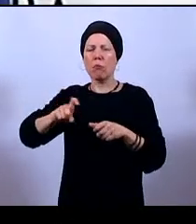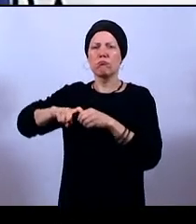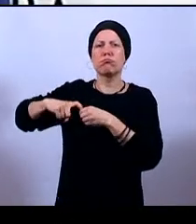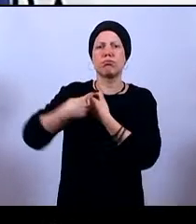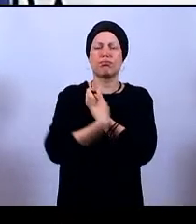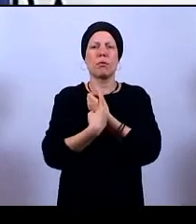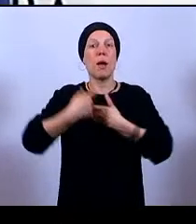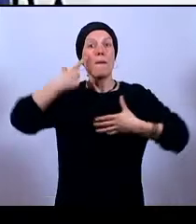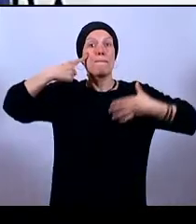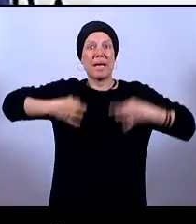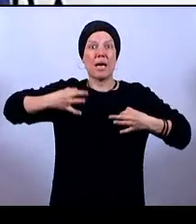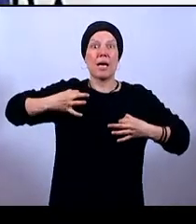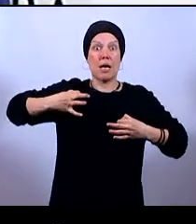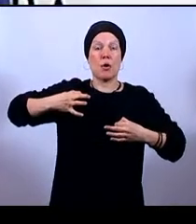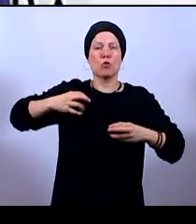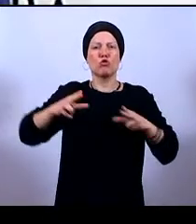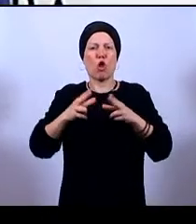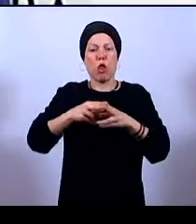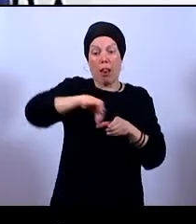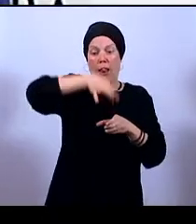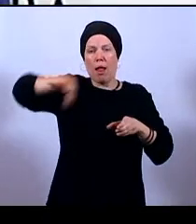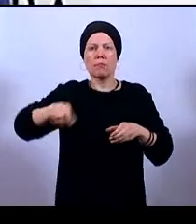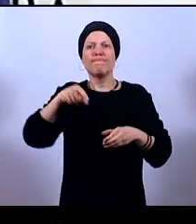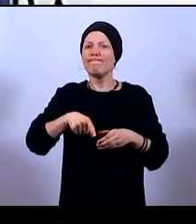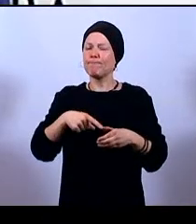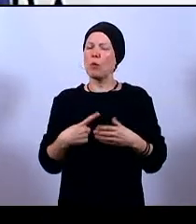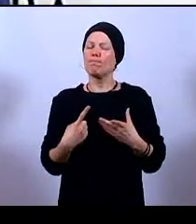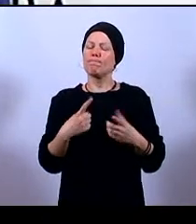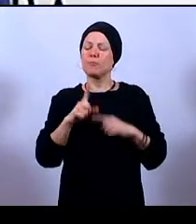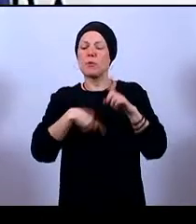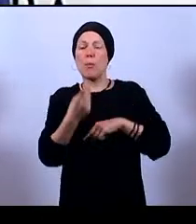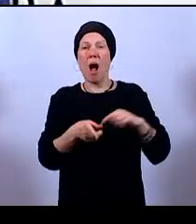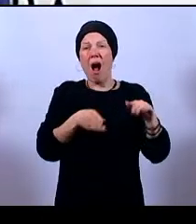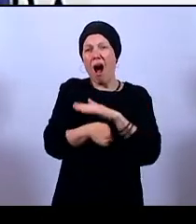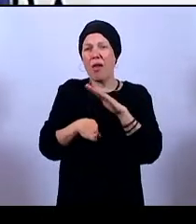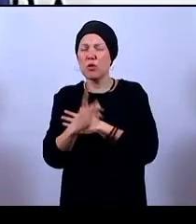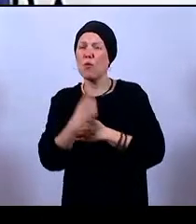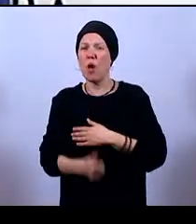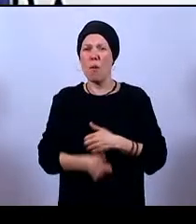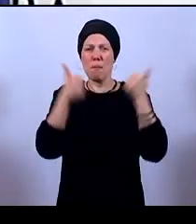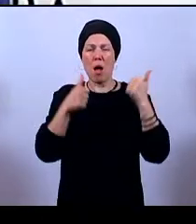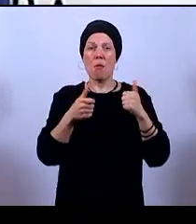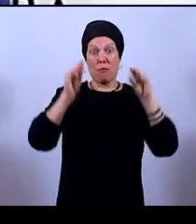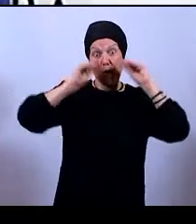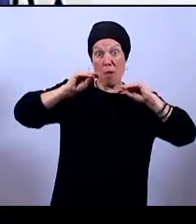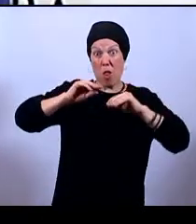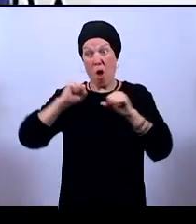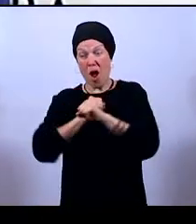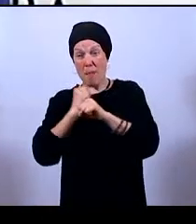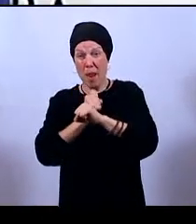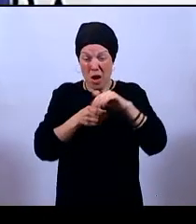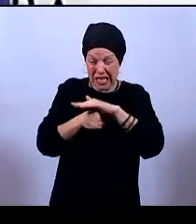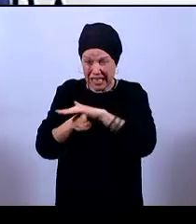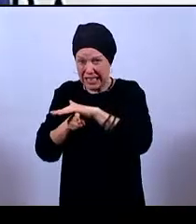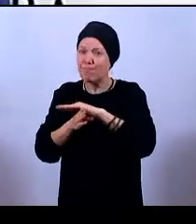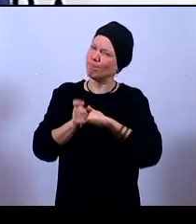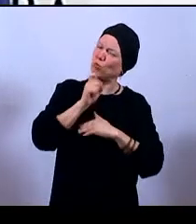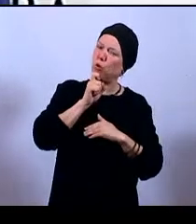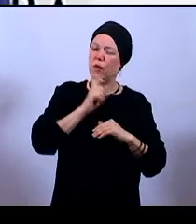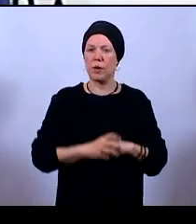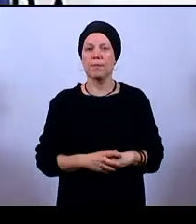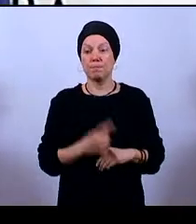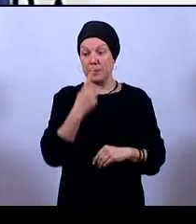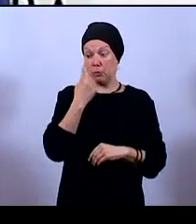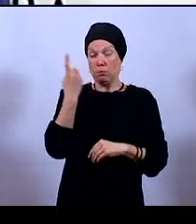riesgo de exclusión social, que son las que tienen más dificultades de acceso tanto a la formación como al empleo. El